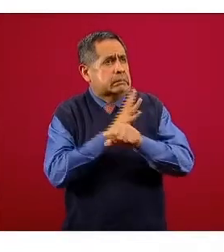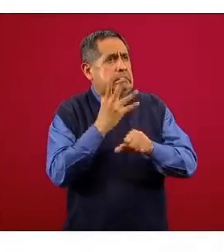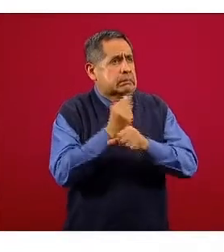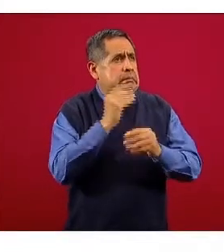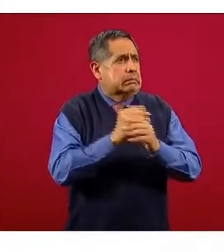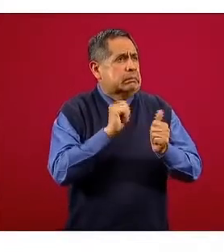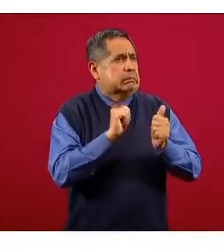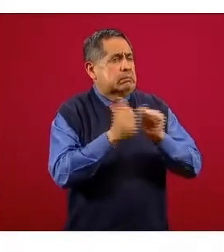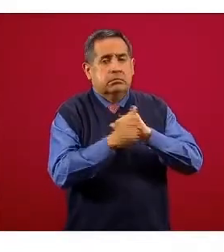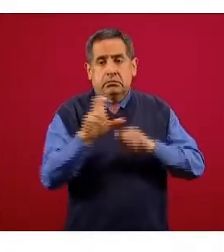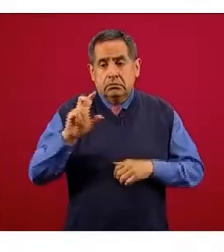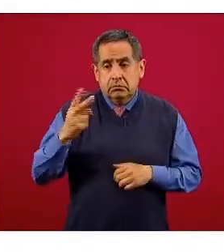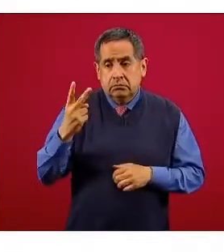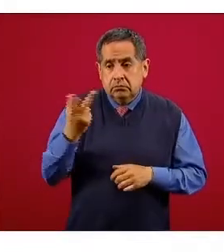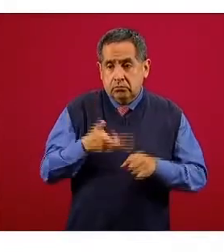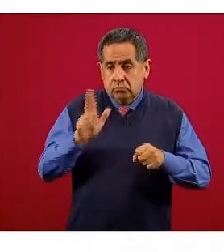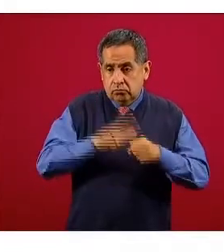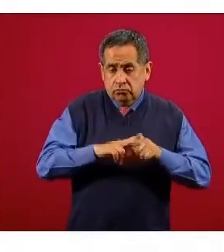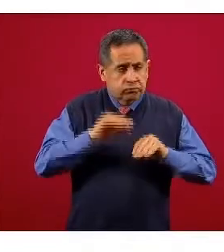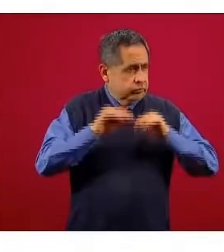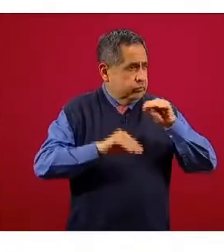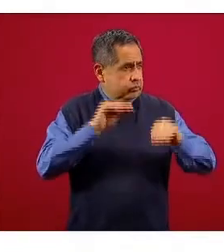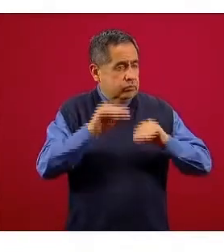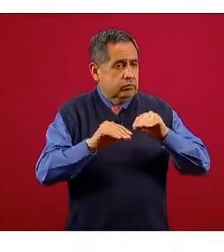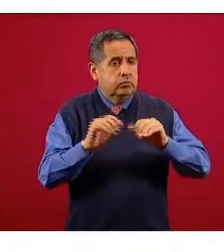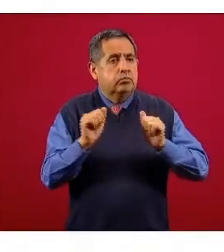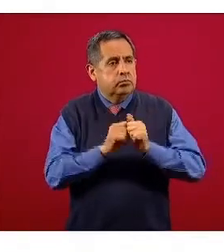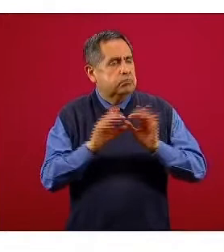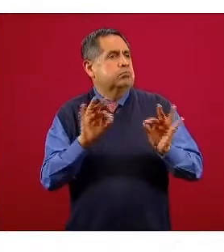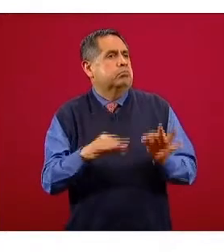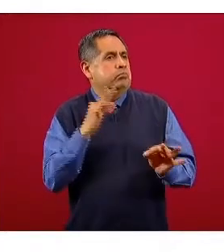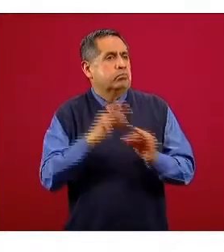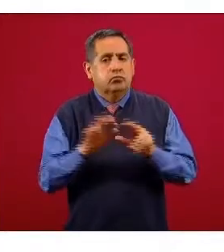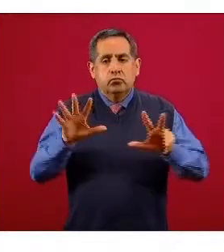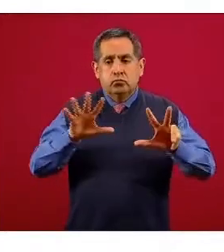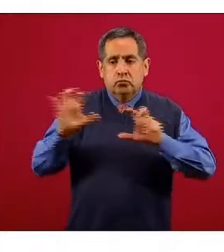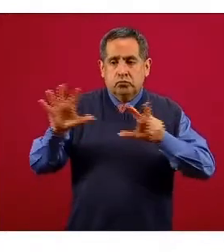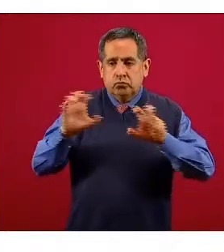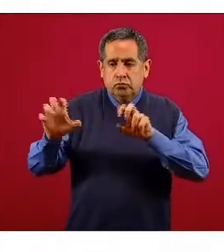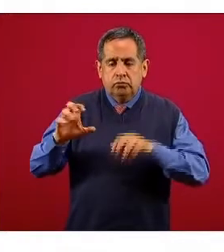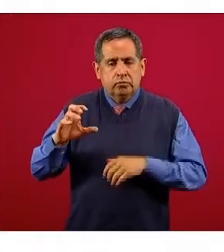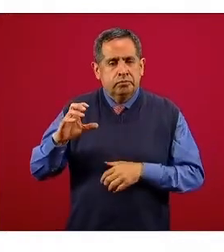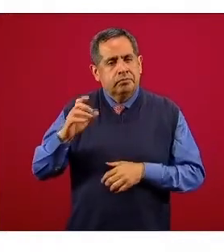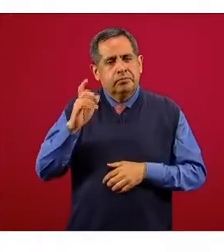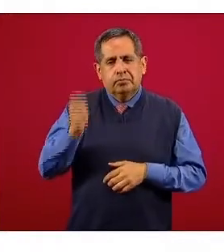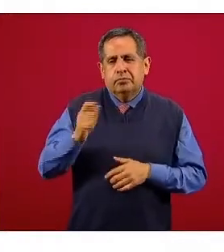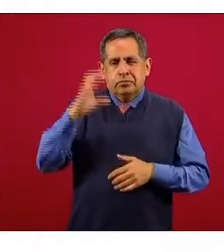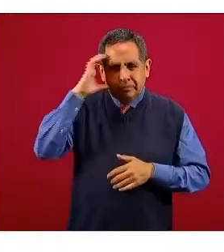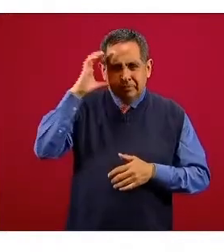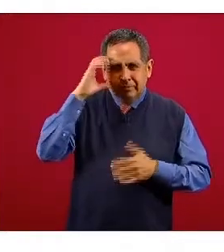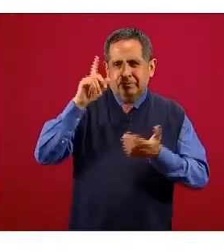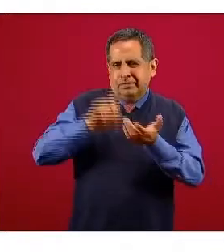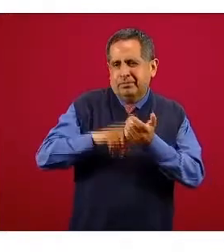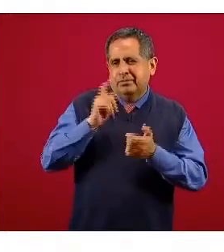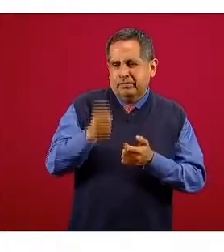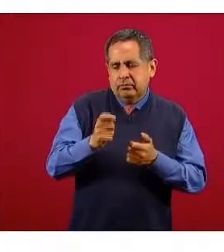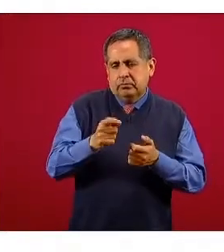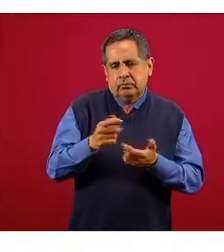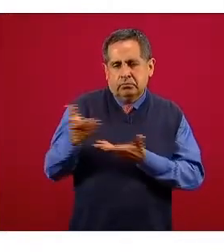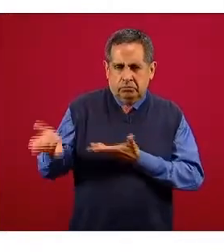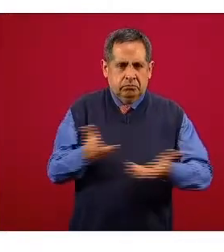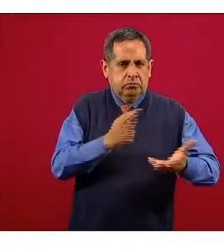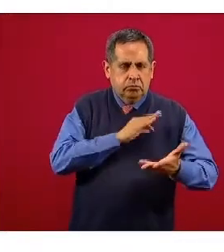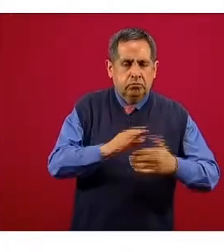hospitales, garantizando 800 camas generales extras al sector público